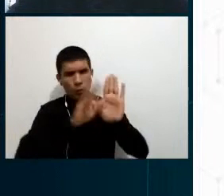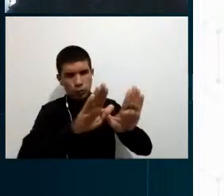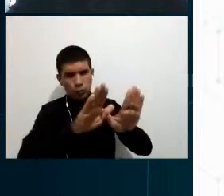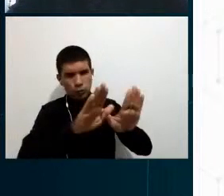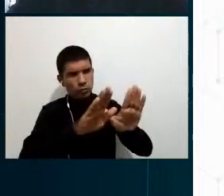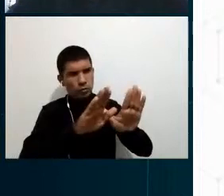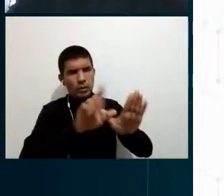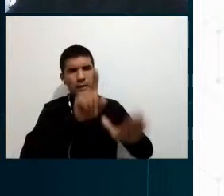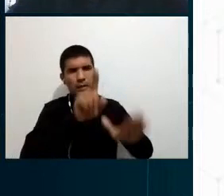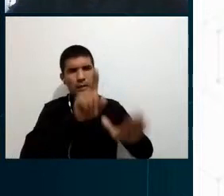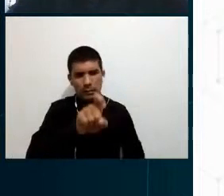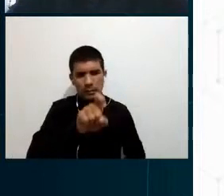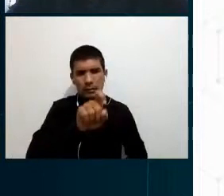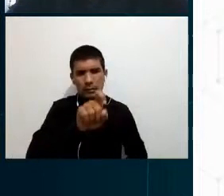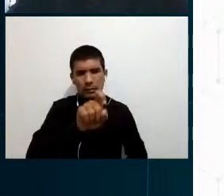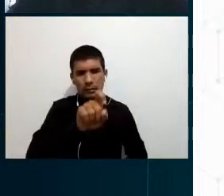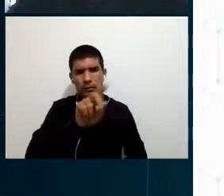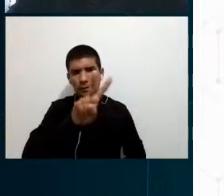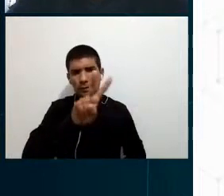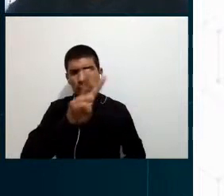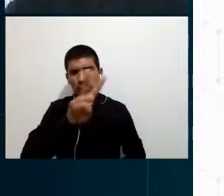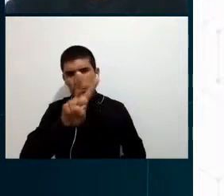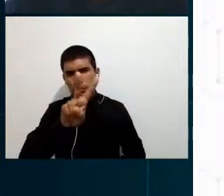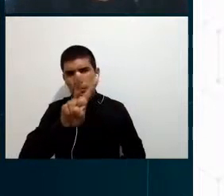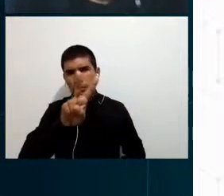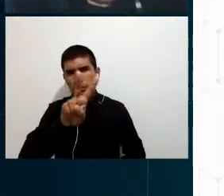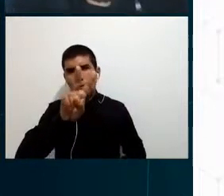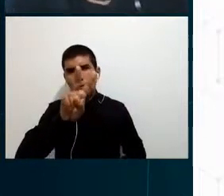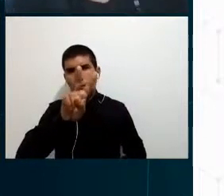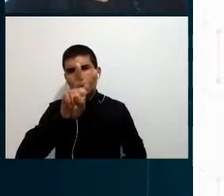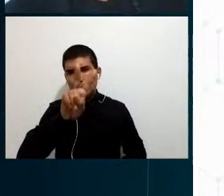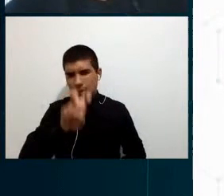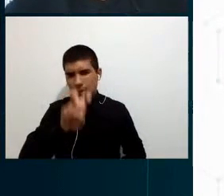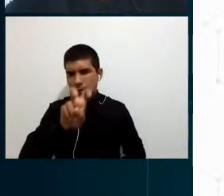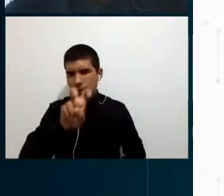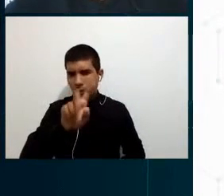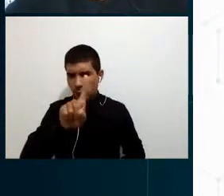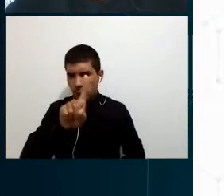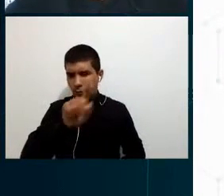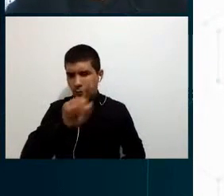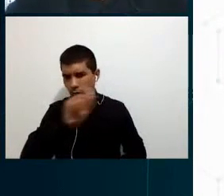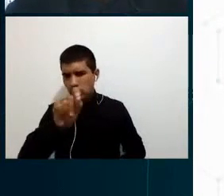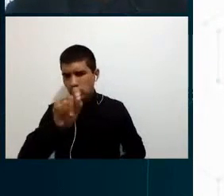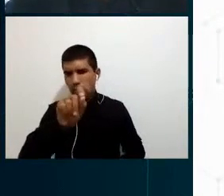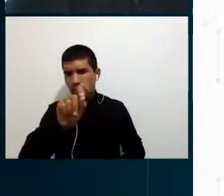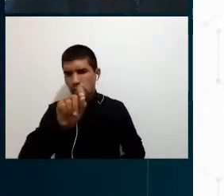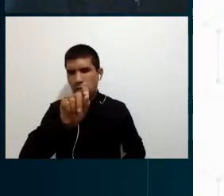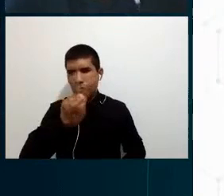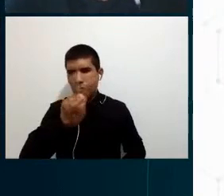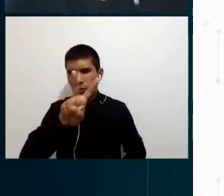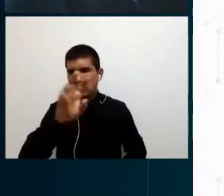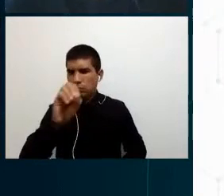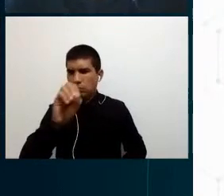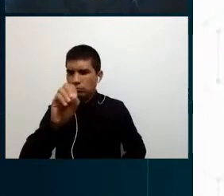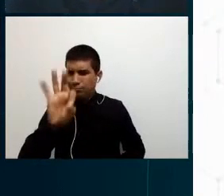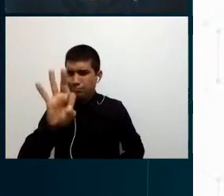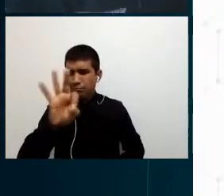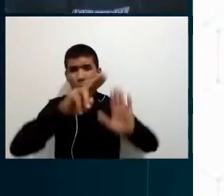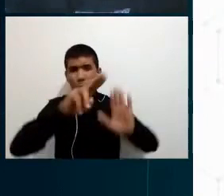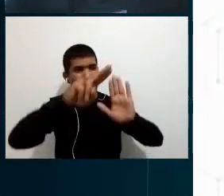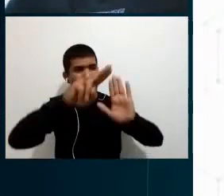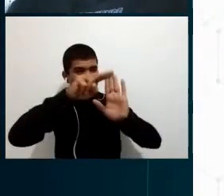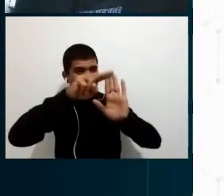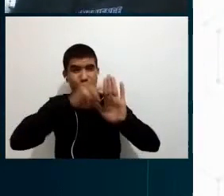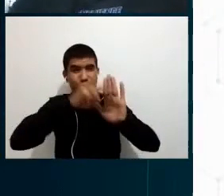62271-203, la cual es explícita para los fabricantes, no es para los operadores de red,